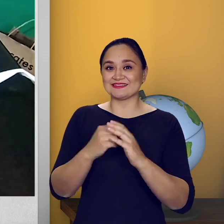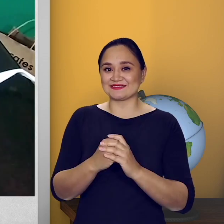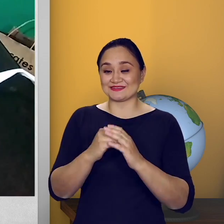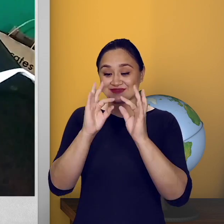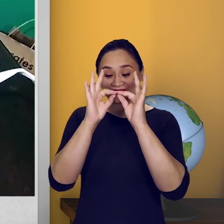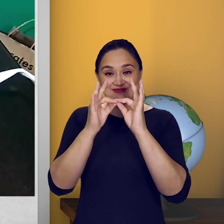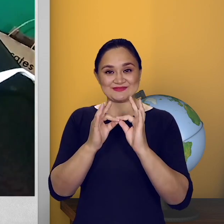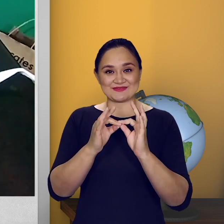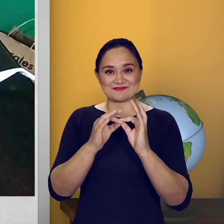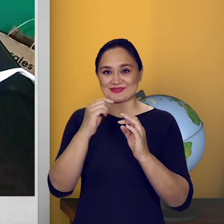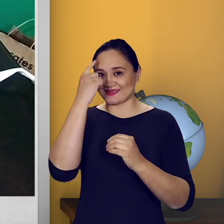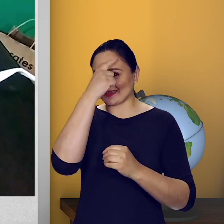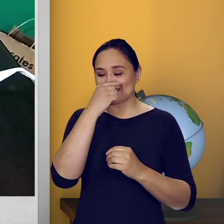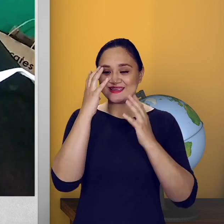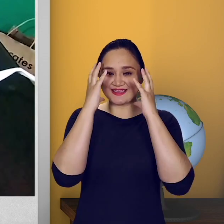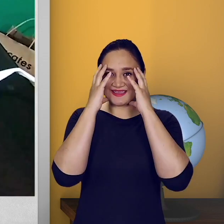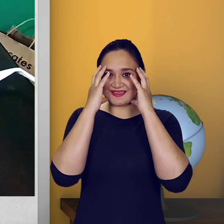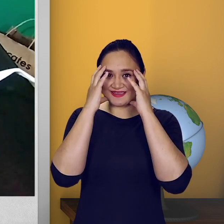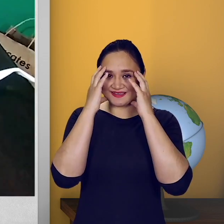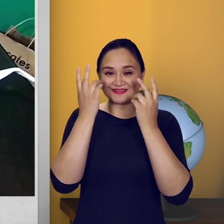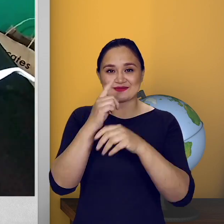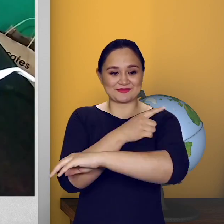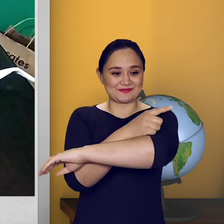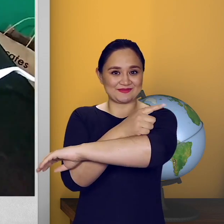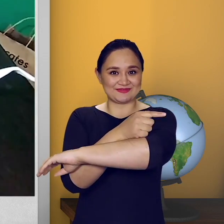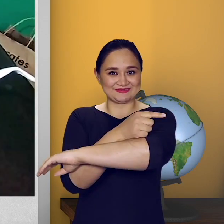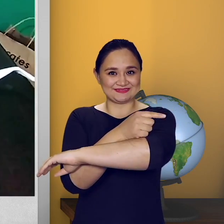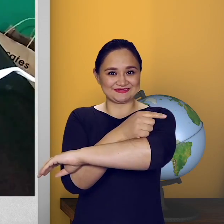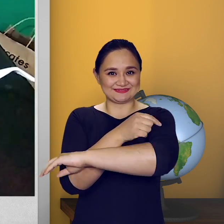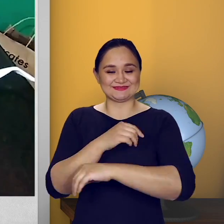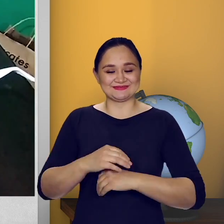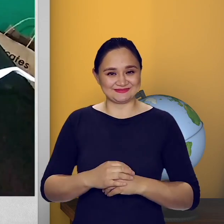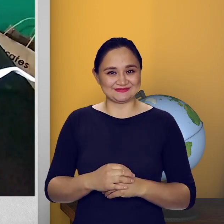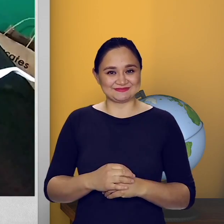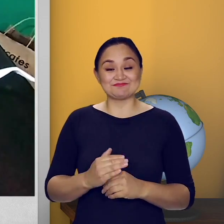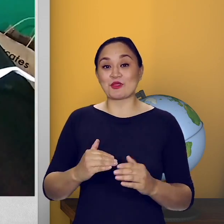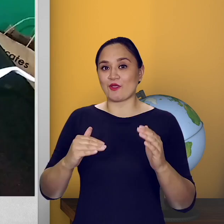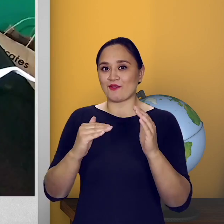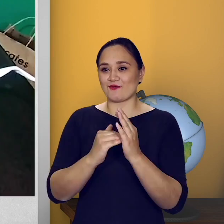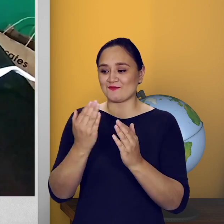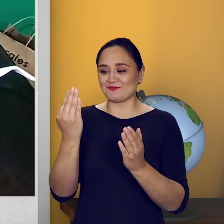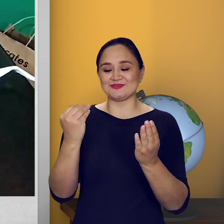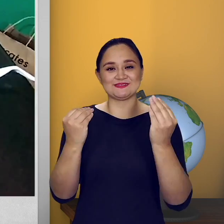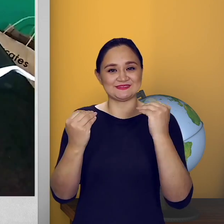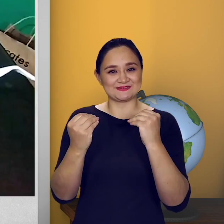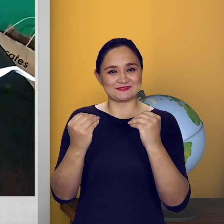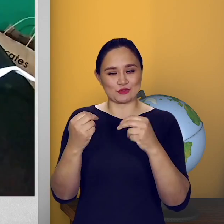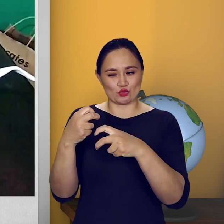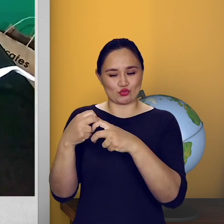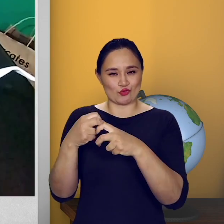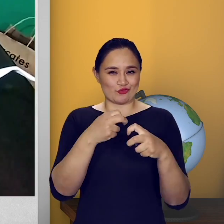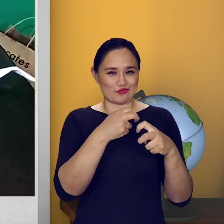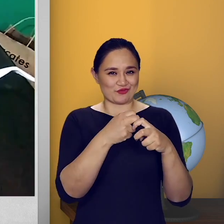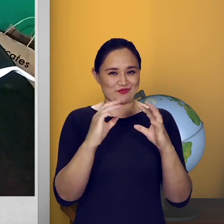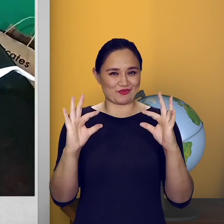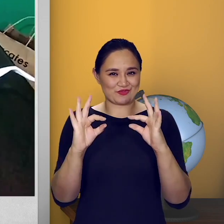la cabecita y la cola. Acentuamos nuevamente los dobleces para que quede